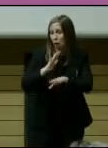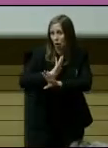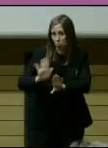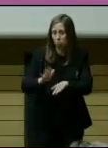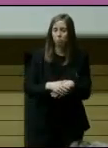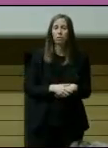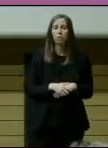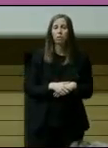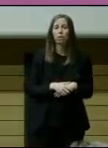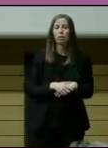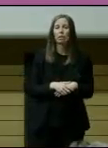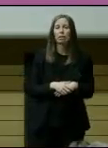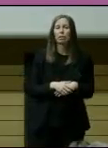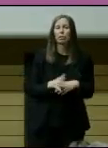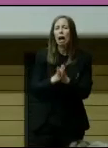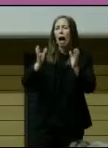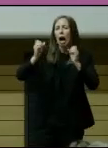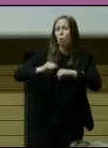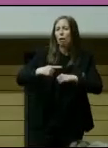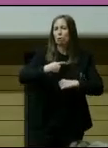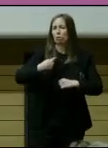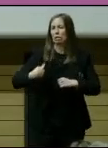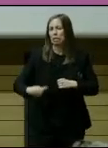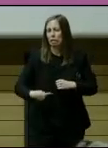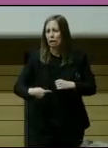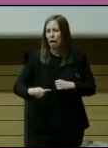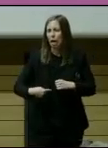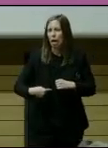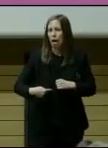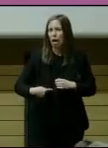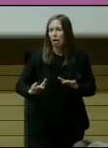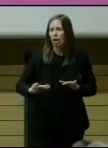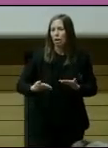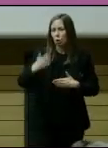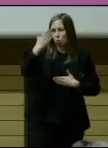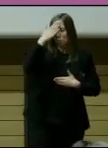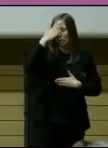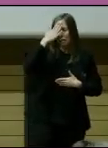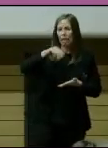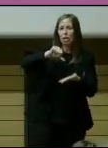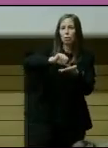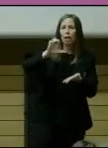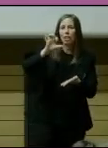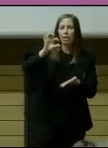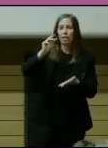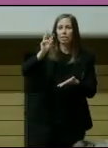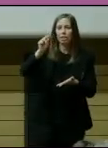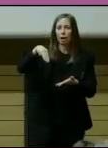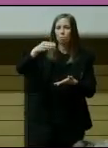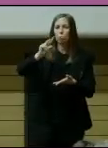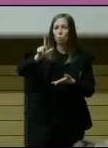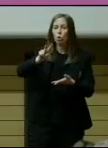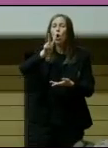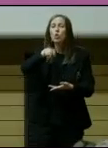además, nunca va a hacer tratos con China, nunca van a hacer tratos con China los patriarcas de Estambul, ni los kurdos,